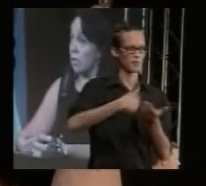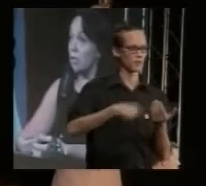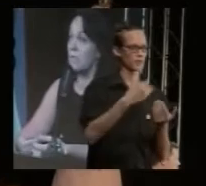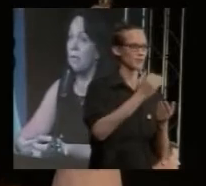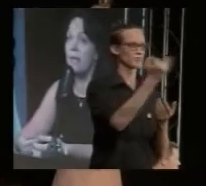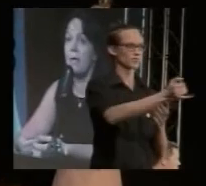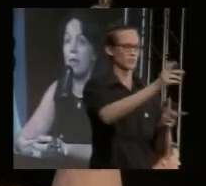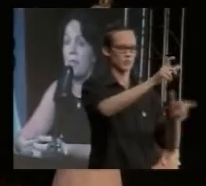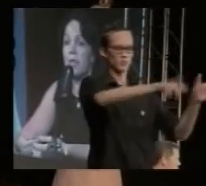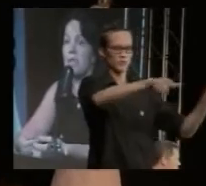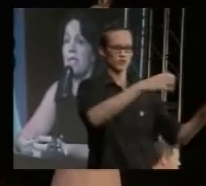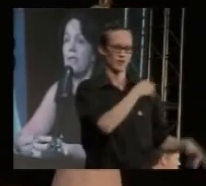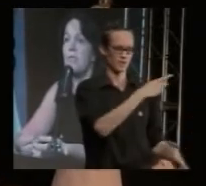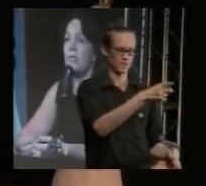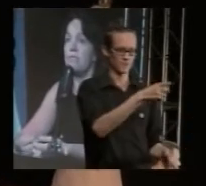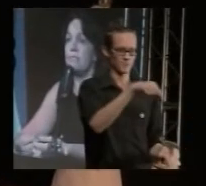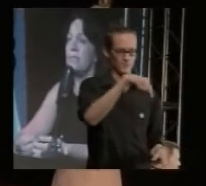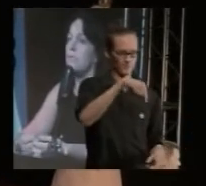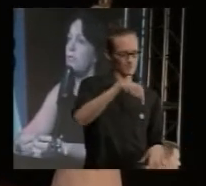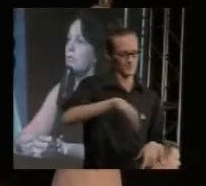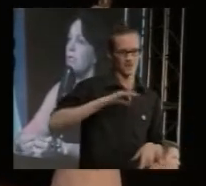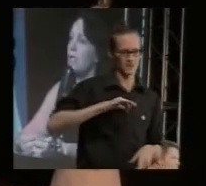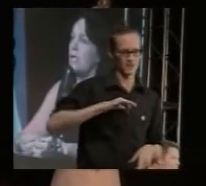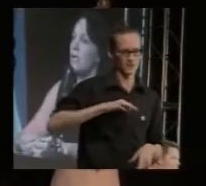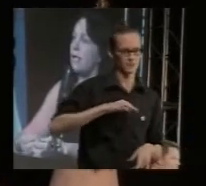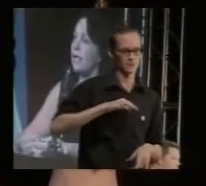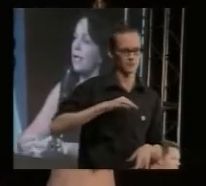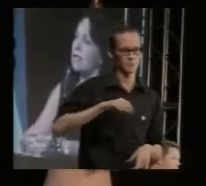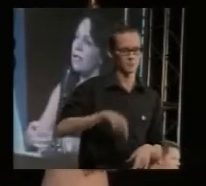público. Por eso este año hemos